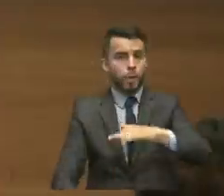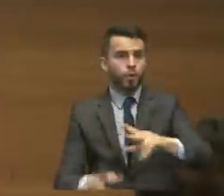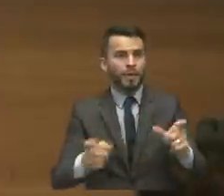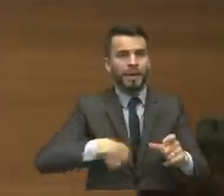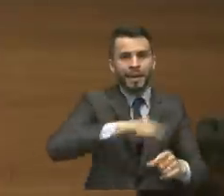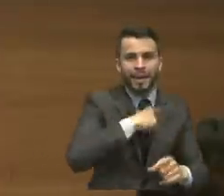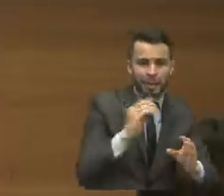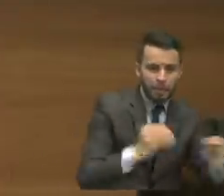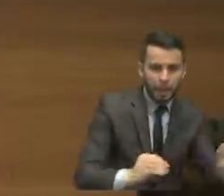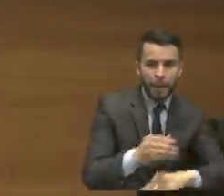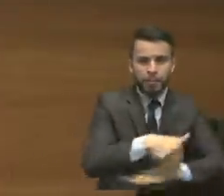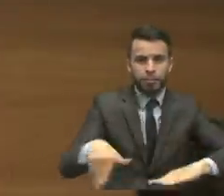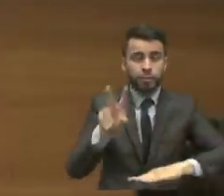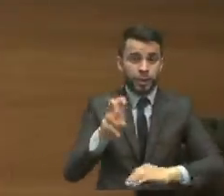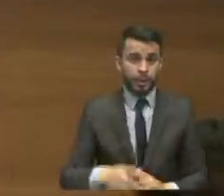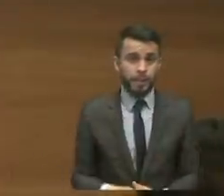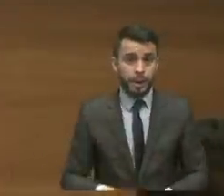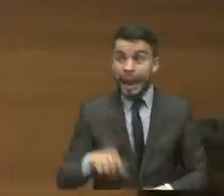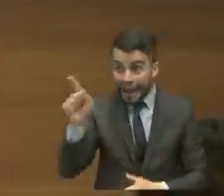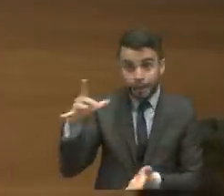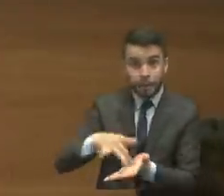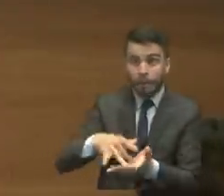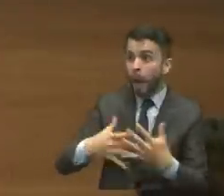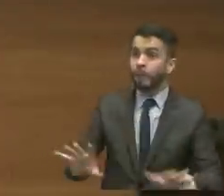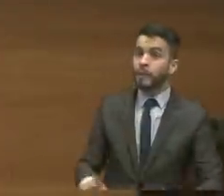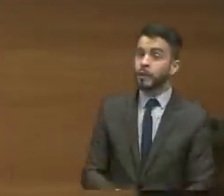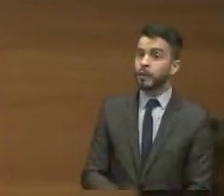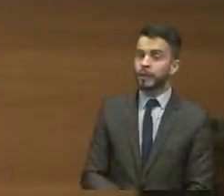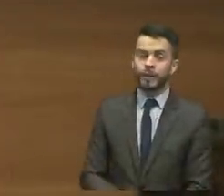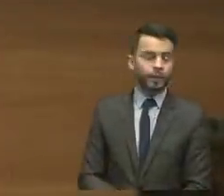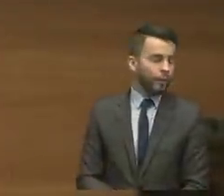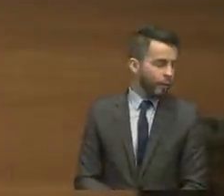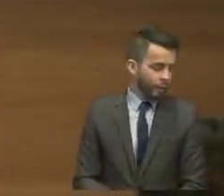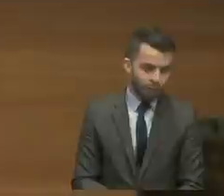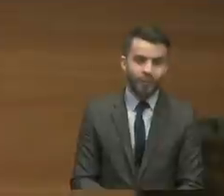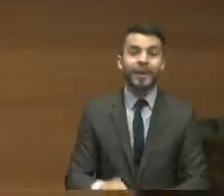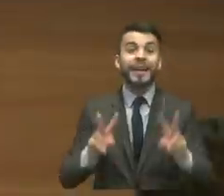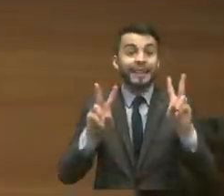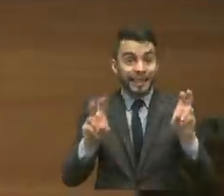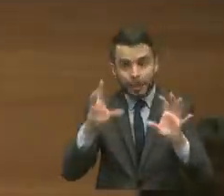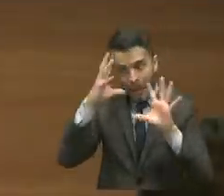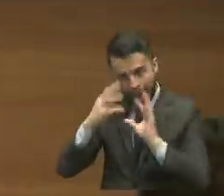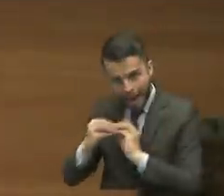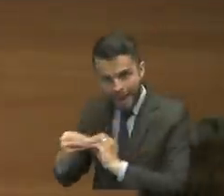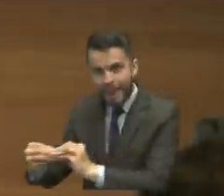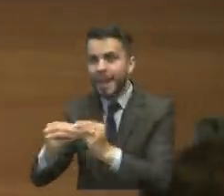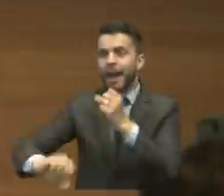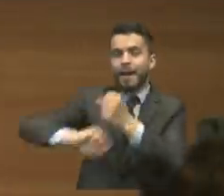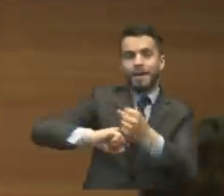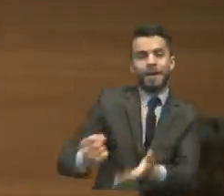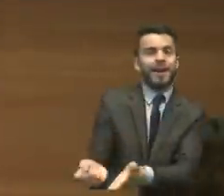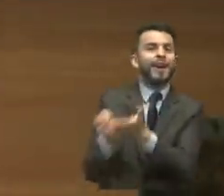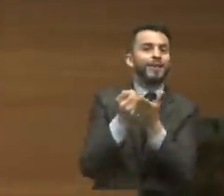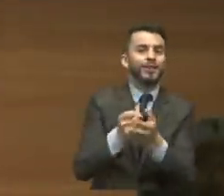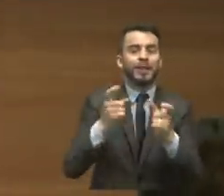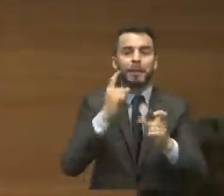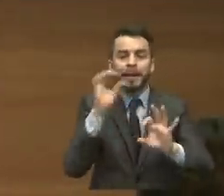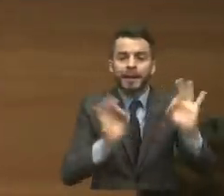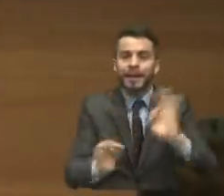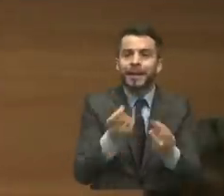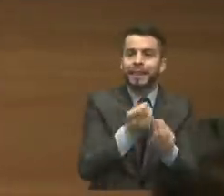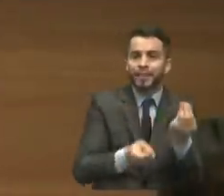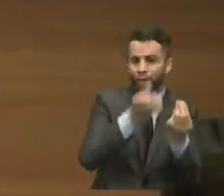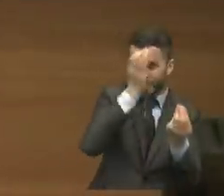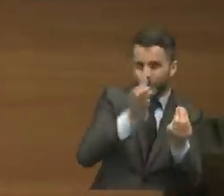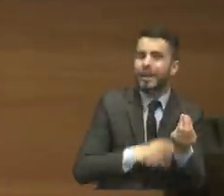co-creación. Ahora, ahí no se acaba la participación, ahí se acaba la fase de co-creación del diseño conceptual,